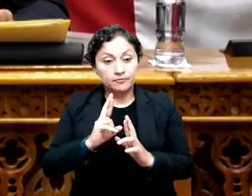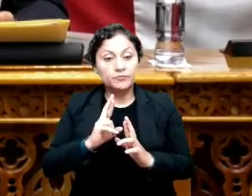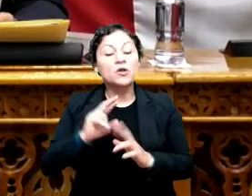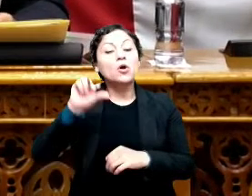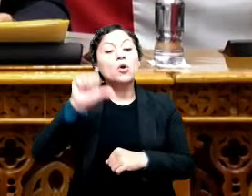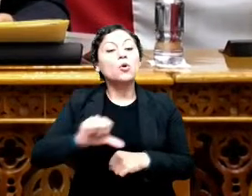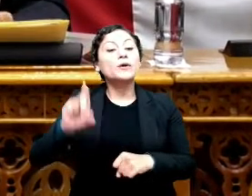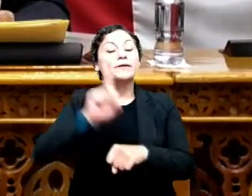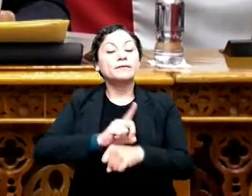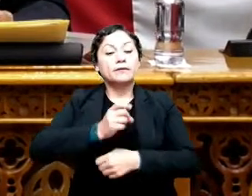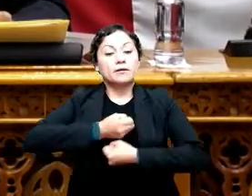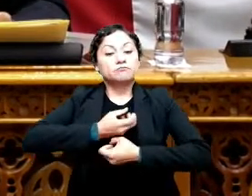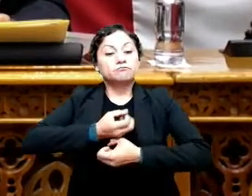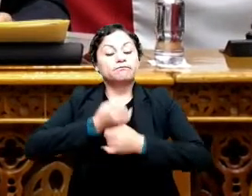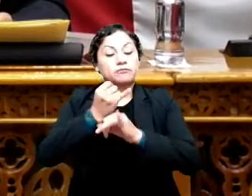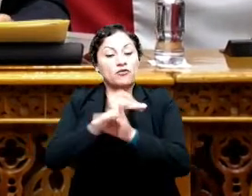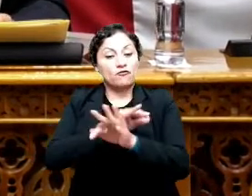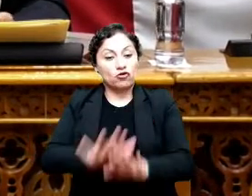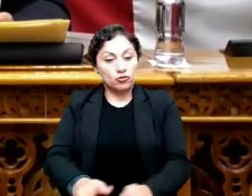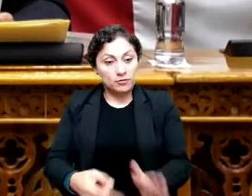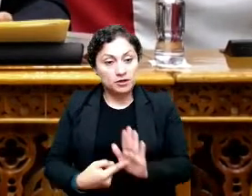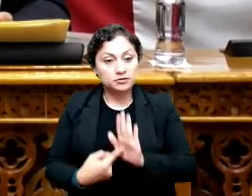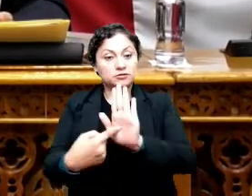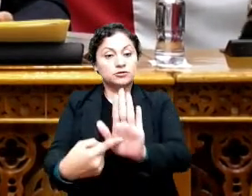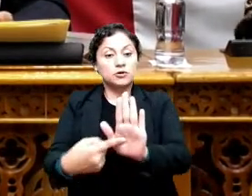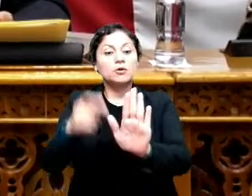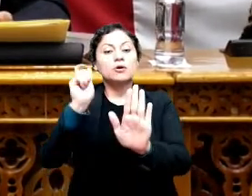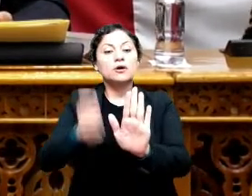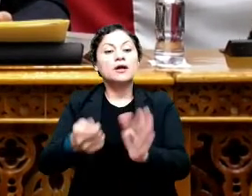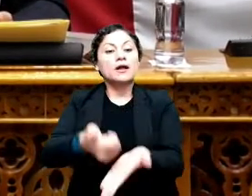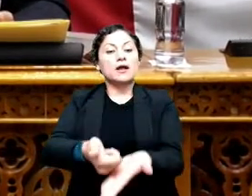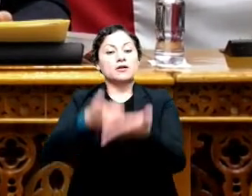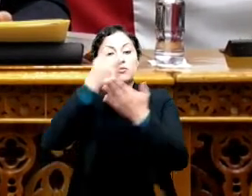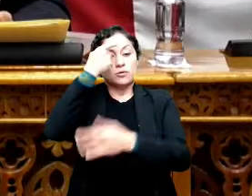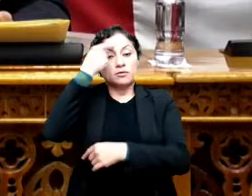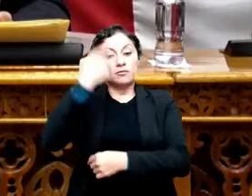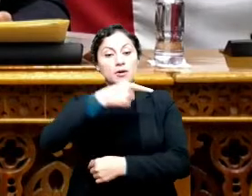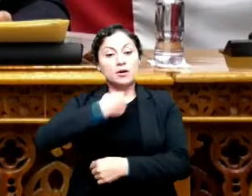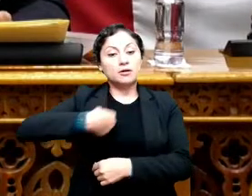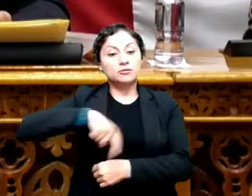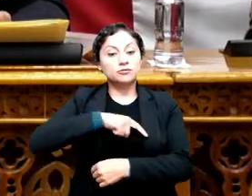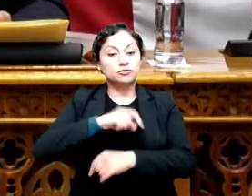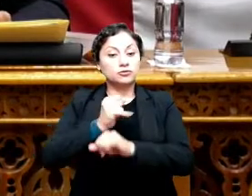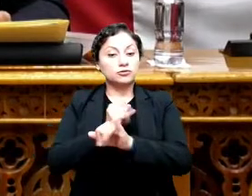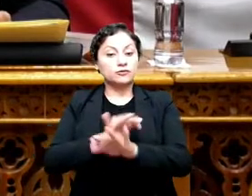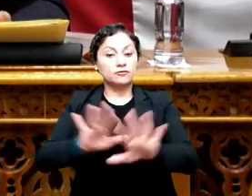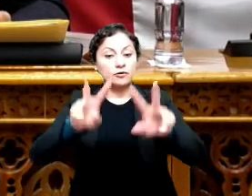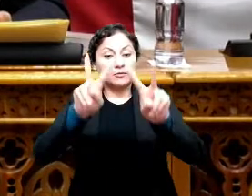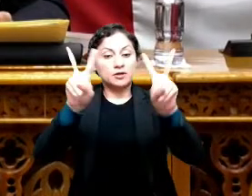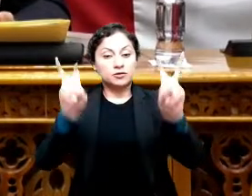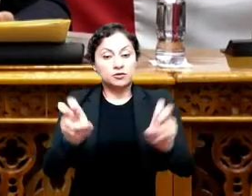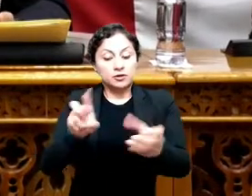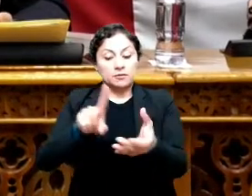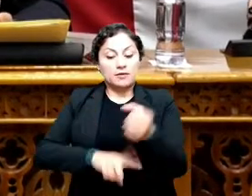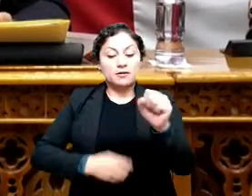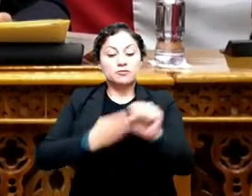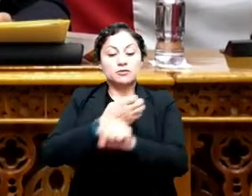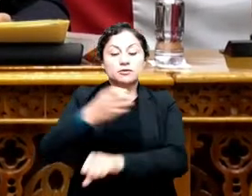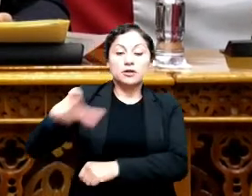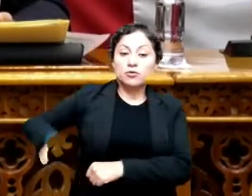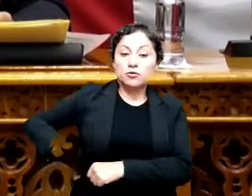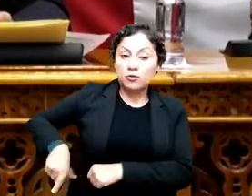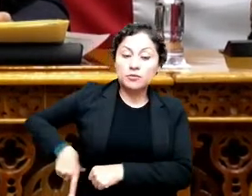comparecencia, sin duda, nos proveerá de información relevante relacionada con la política interna del Estado y